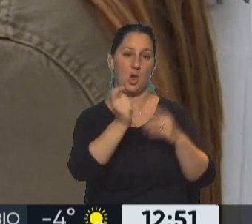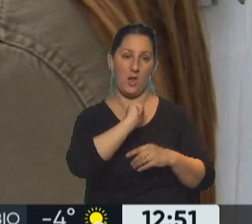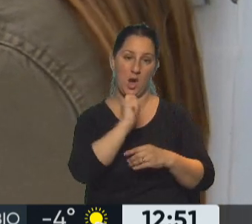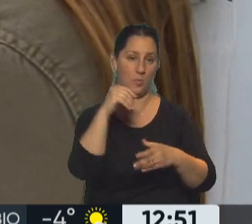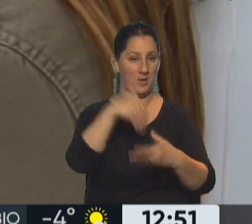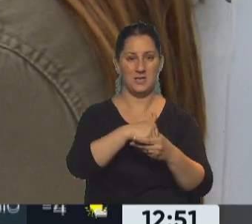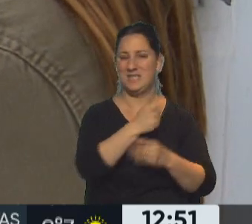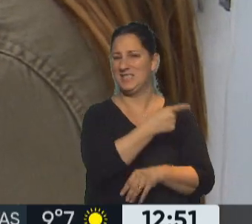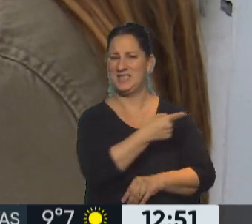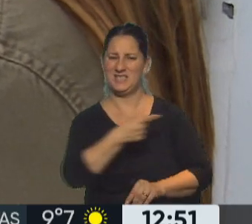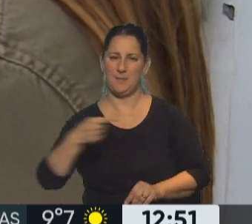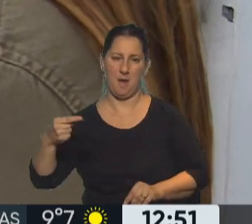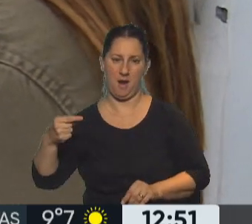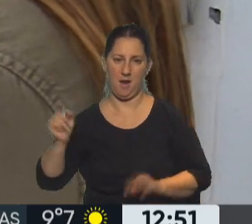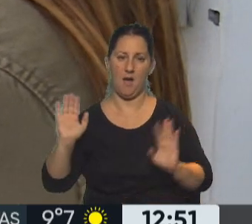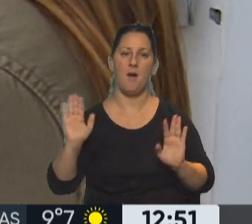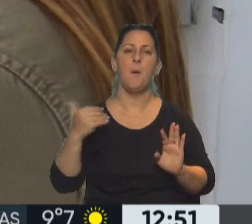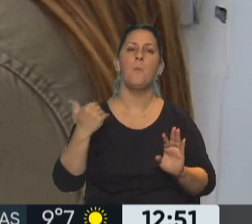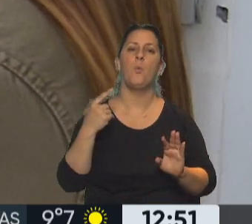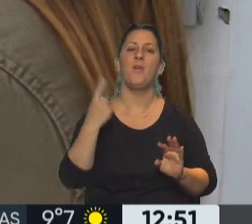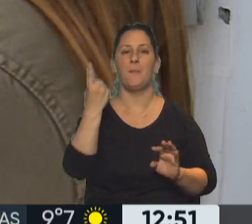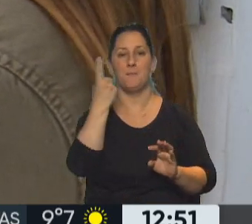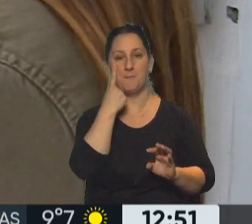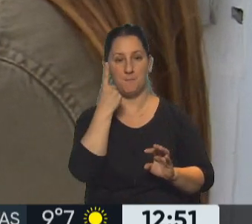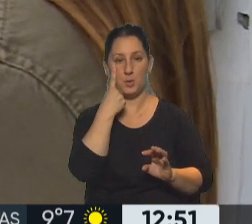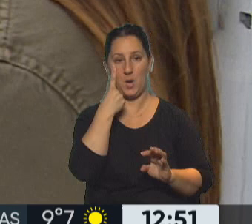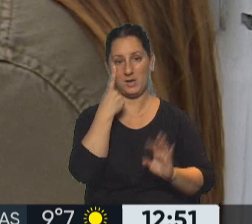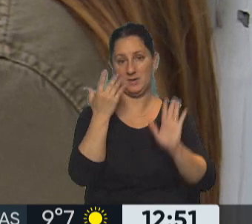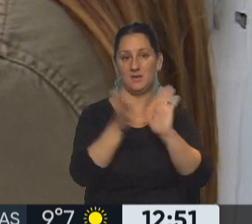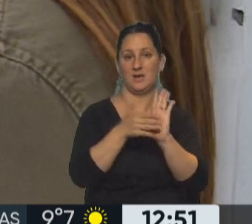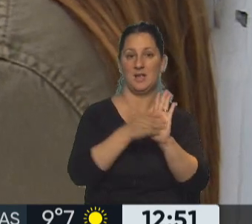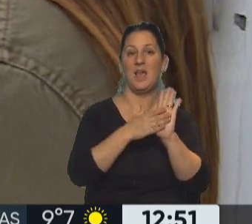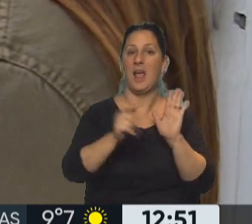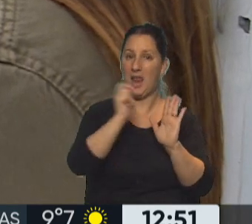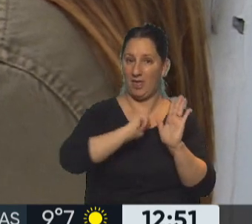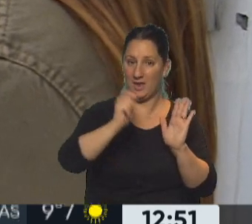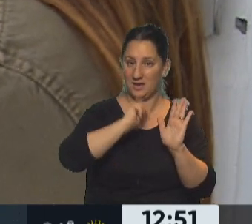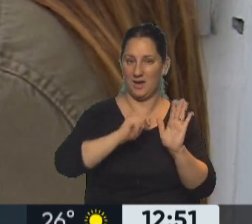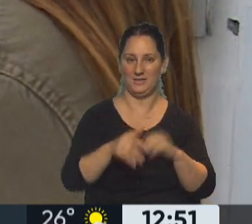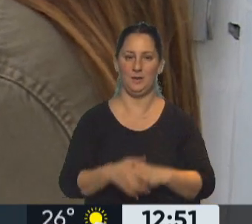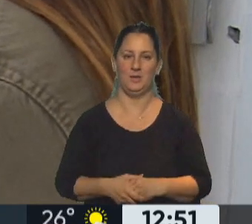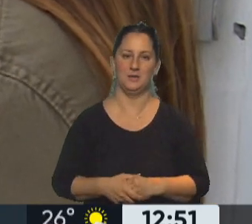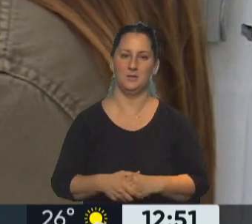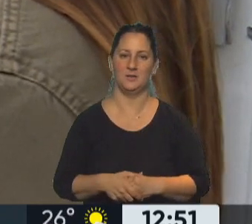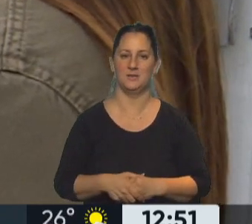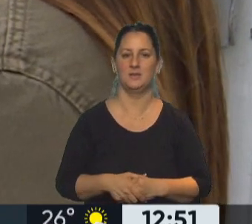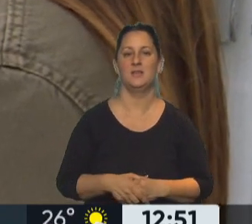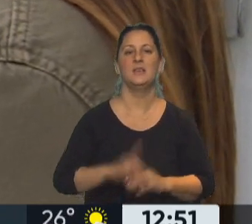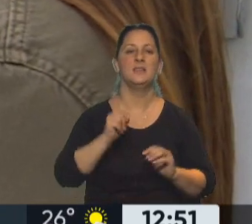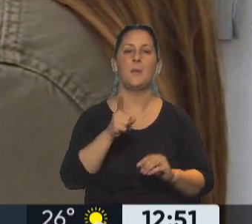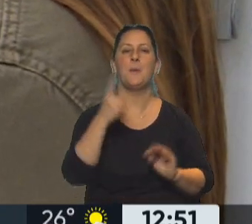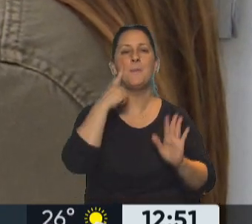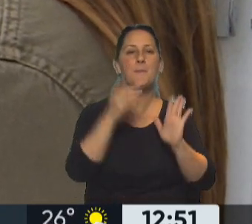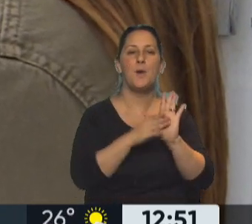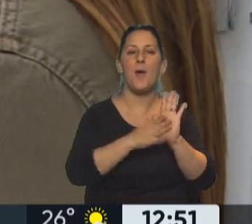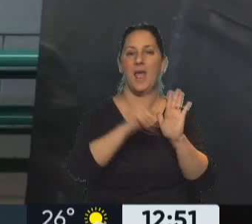eso es toda la semana, que pueden ir a Qatar, porque es a Qatar a la heladería, y a Qatar el mejor helado